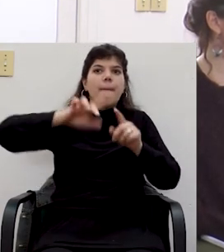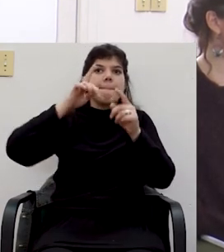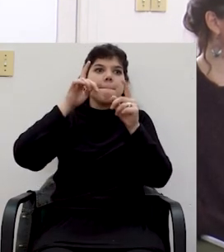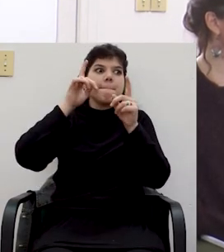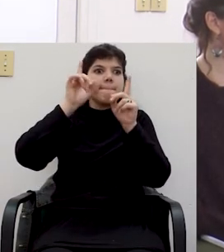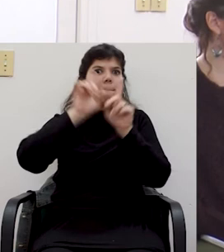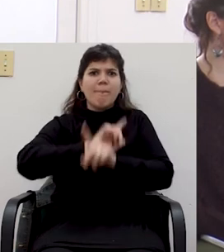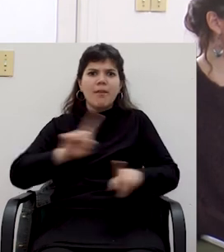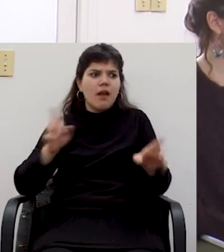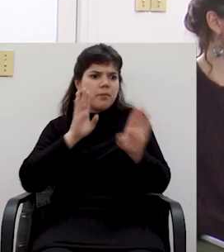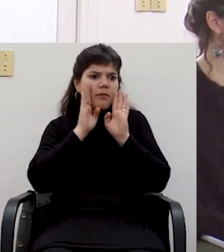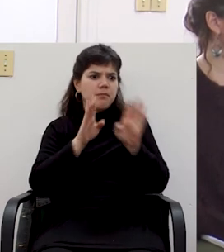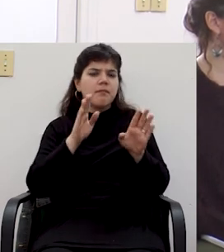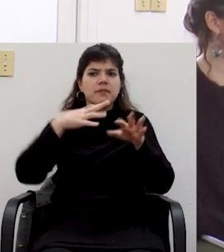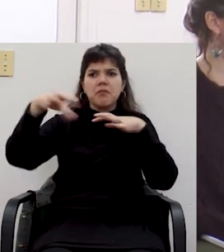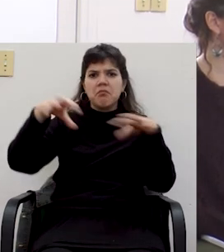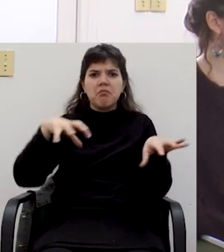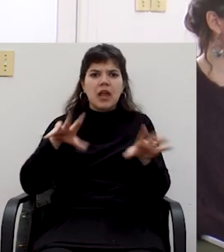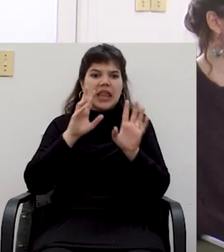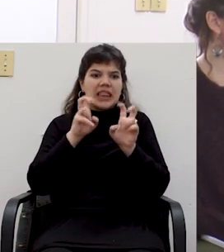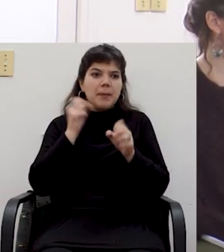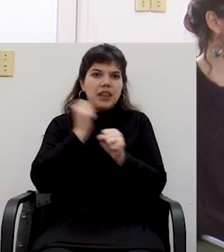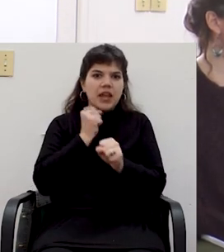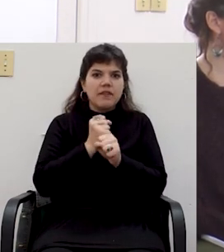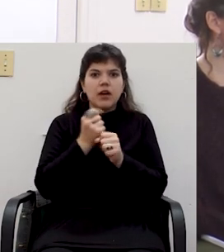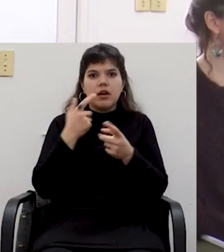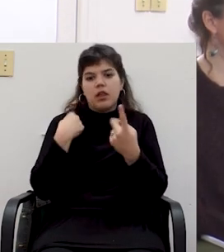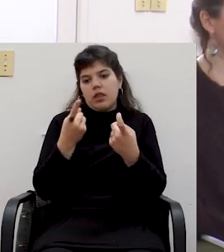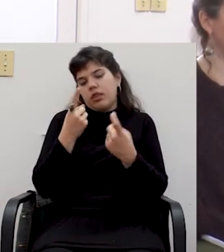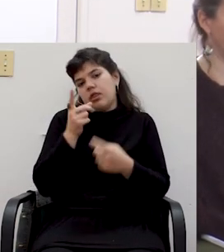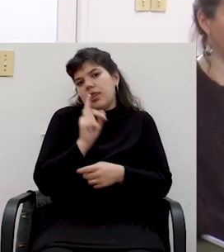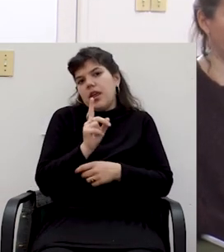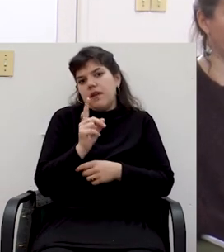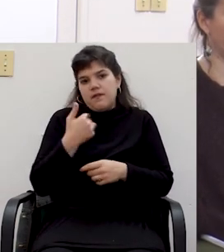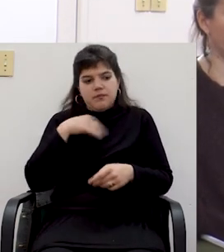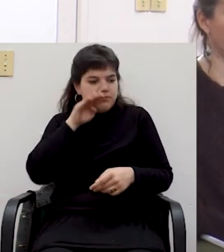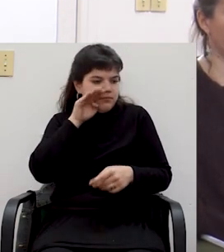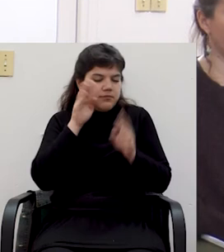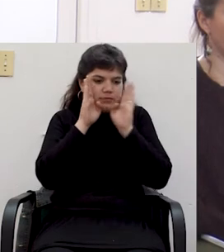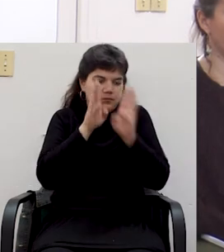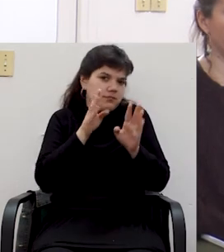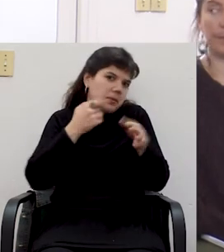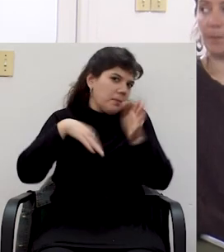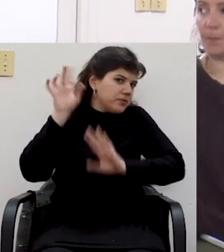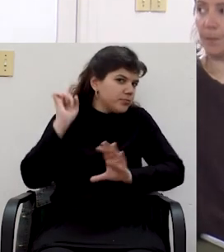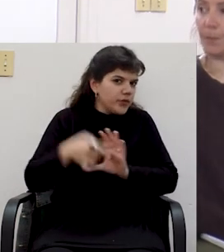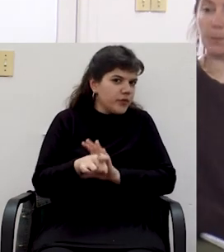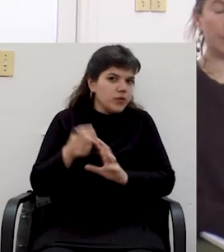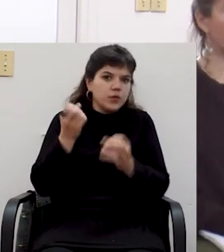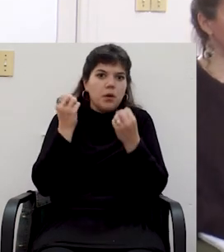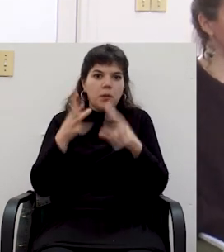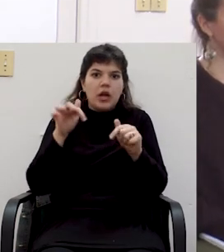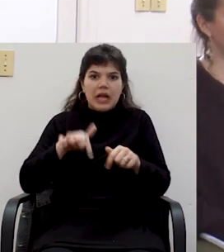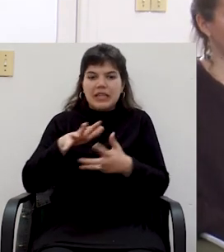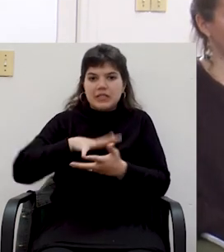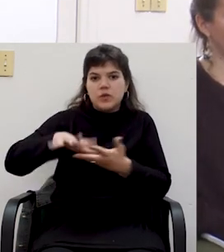la hora del abordaje, creo que es algo que tenemos que poner fuertemente en la materia. Porque sobre estas cuestiones